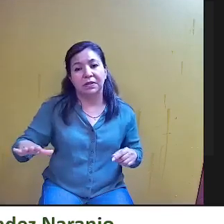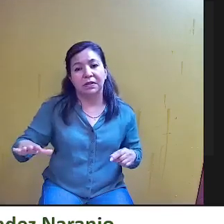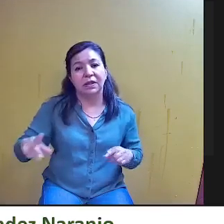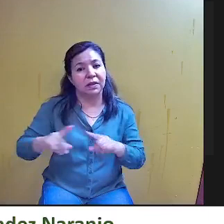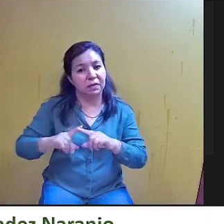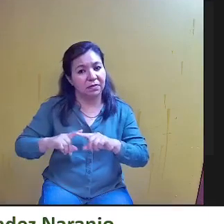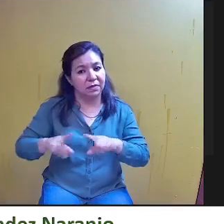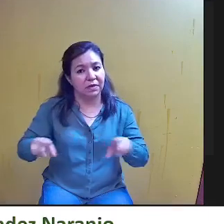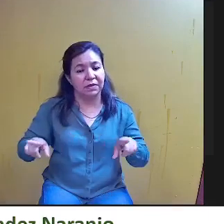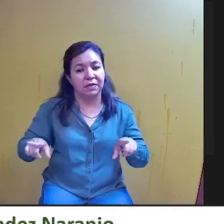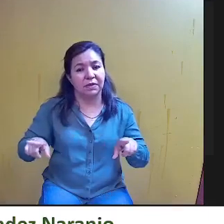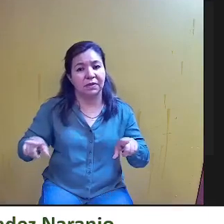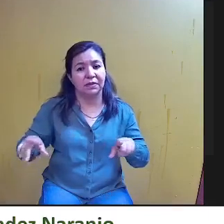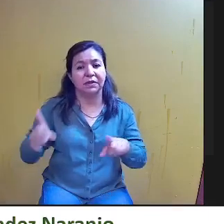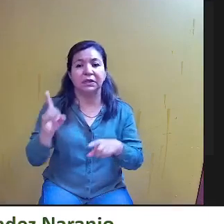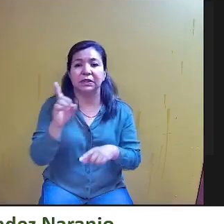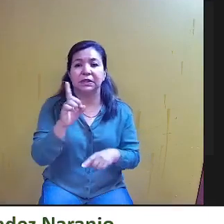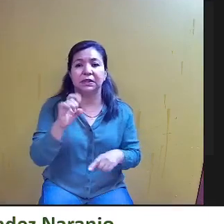estudió.